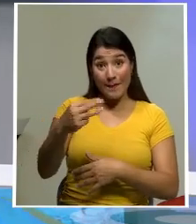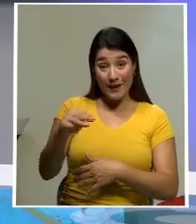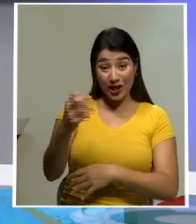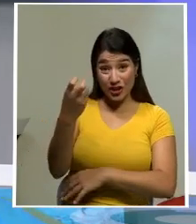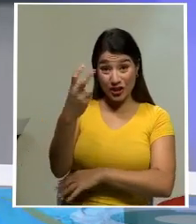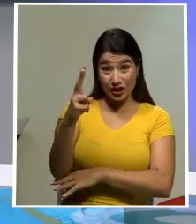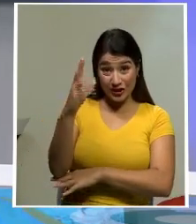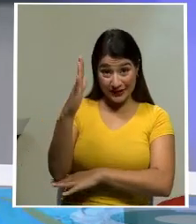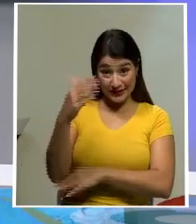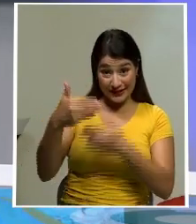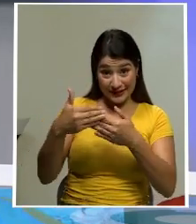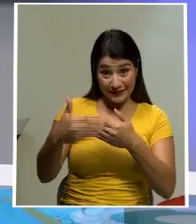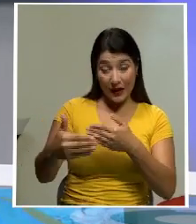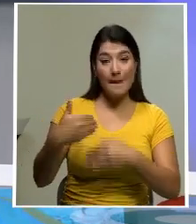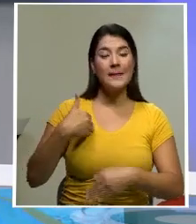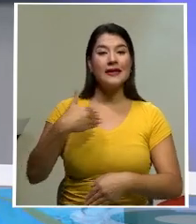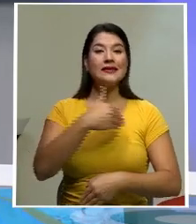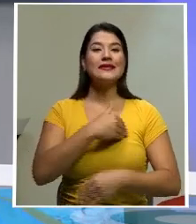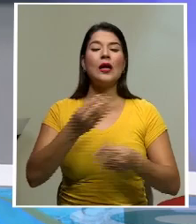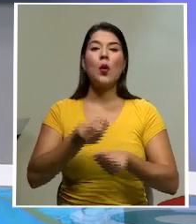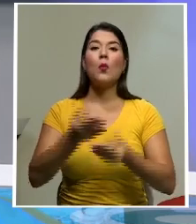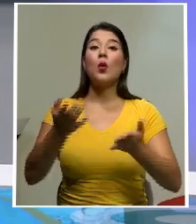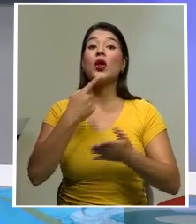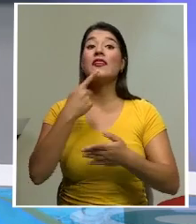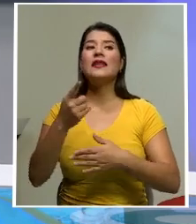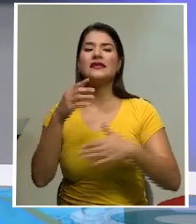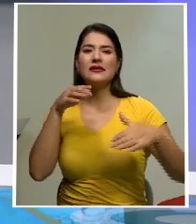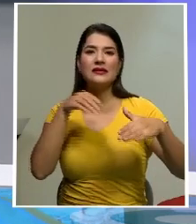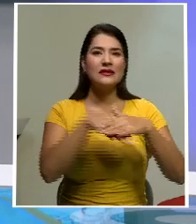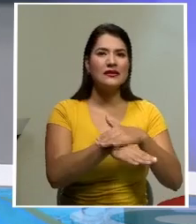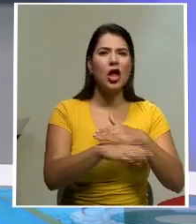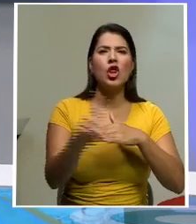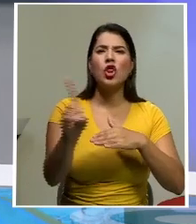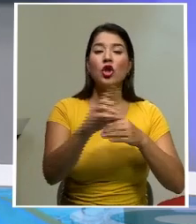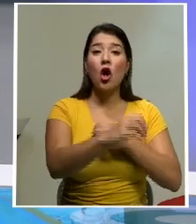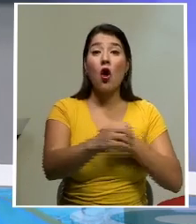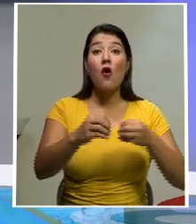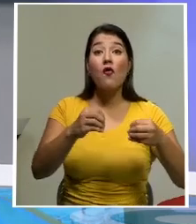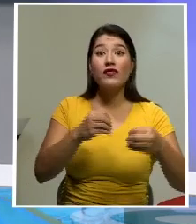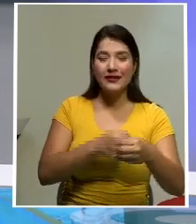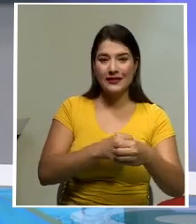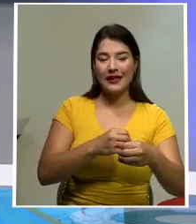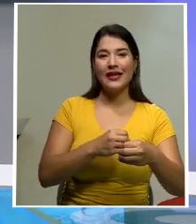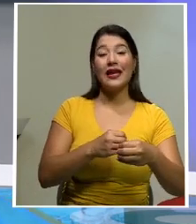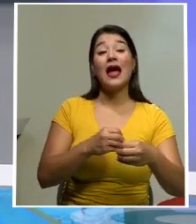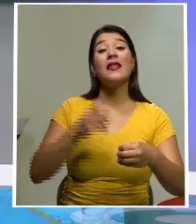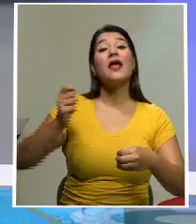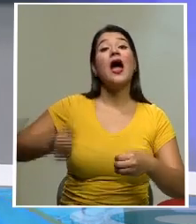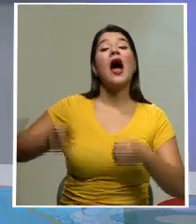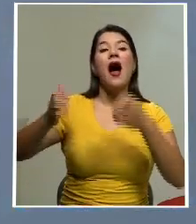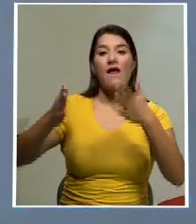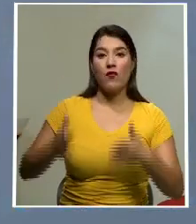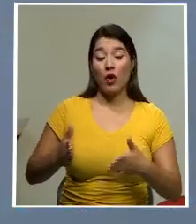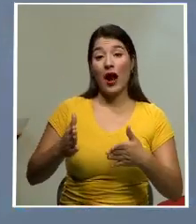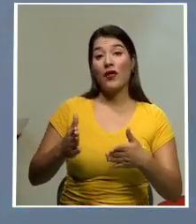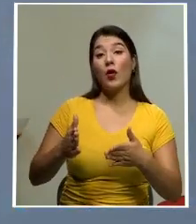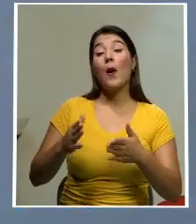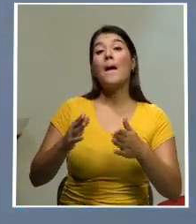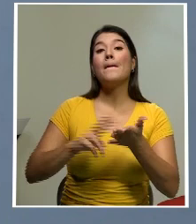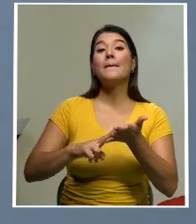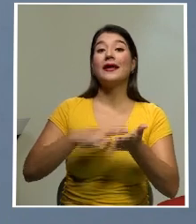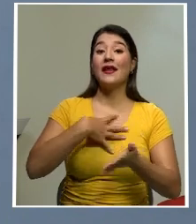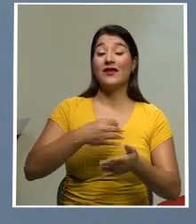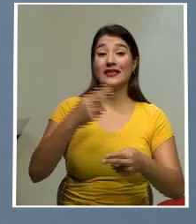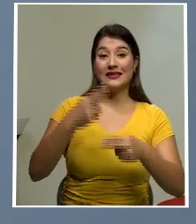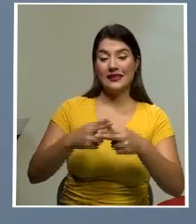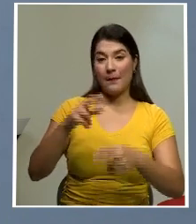el Ministerio Público confirmó que realizó un allanamiento en una oficina del bufete de la diputada liberacionista Aida Montiel. Esto